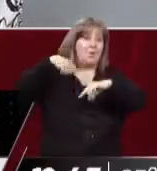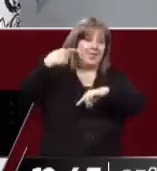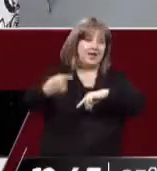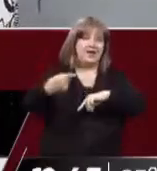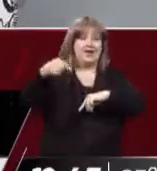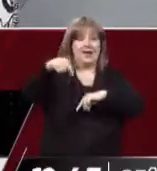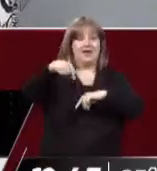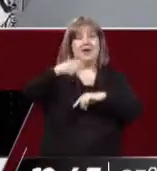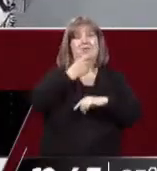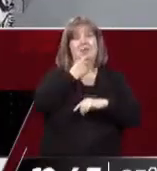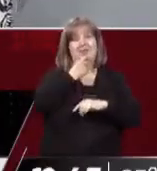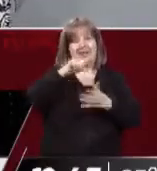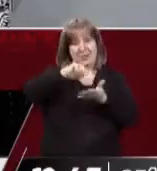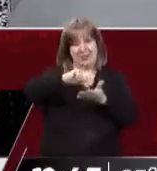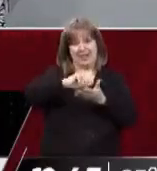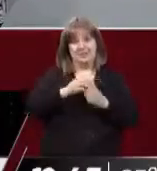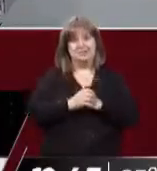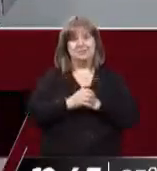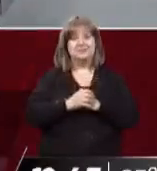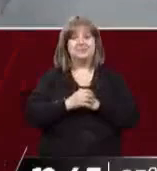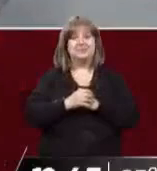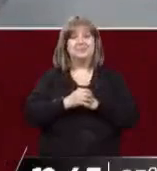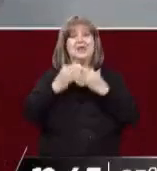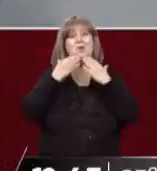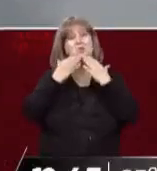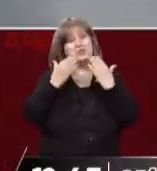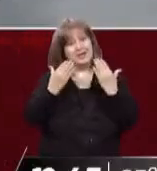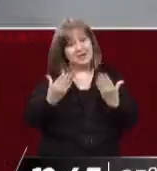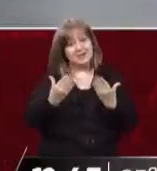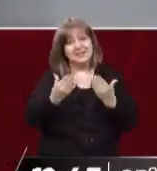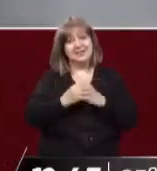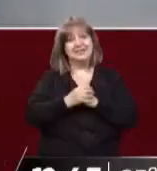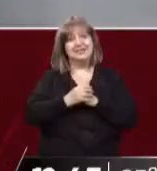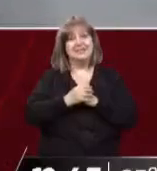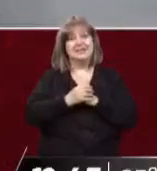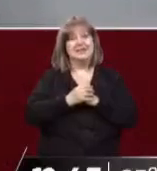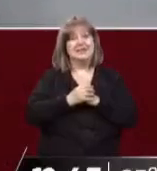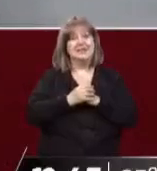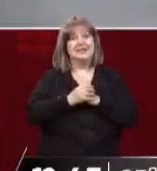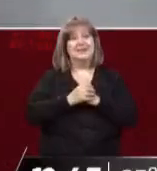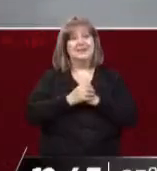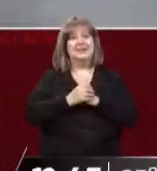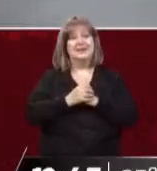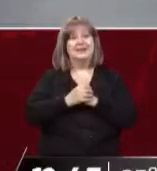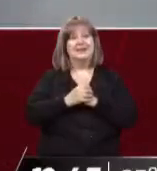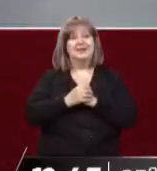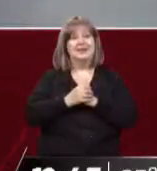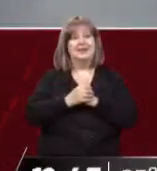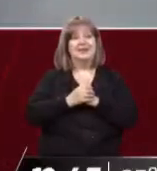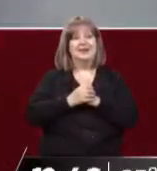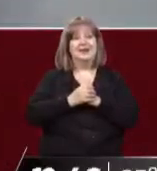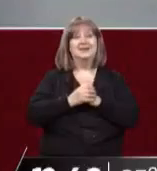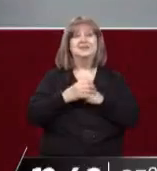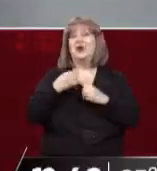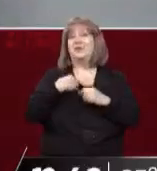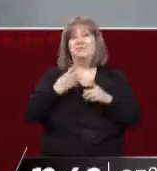mañana acá en la ciudad de Mendoza. Gracias Juli. Y gracias a nuestro anfitrión allí. Ay, a Batman. Tendría que hacer che de Batman